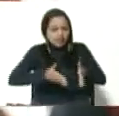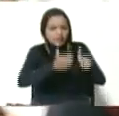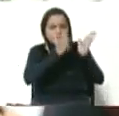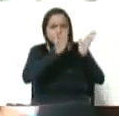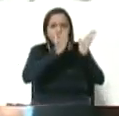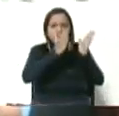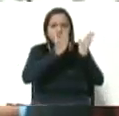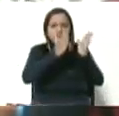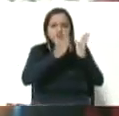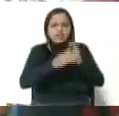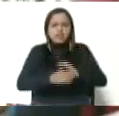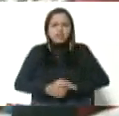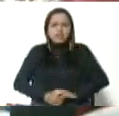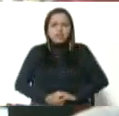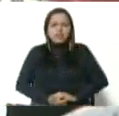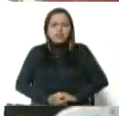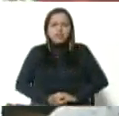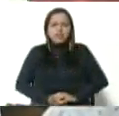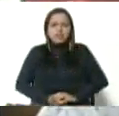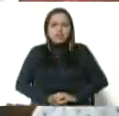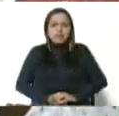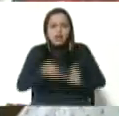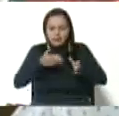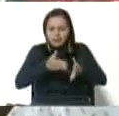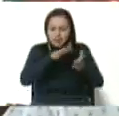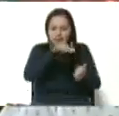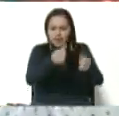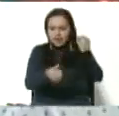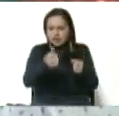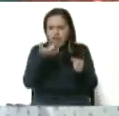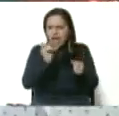el Cojo está paralizado,